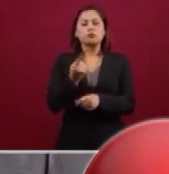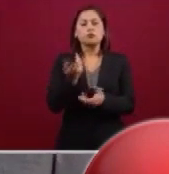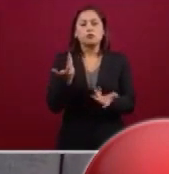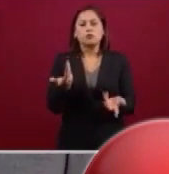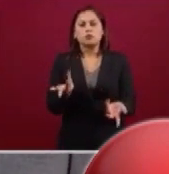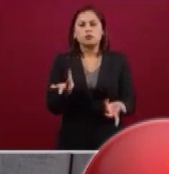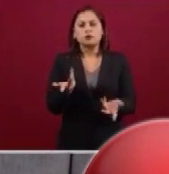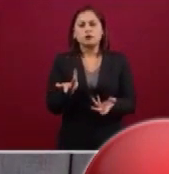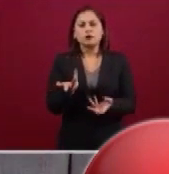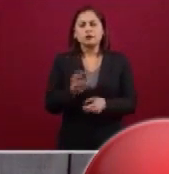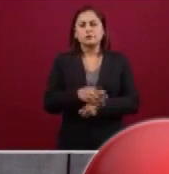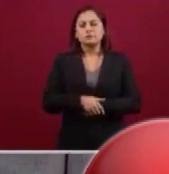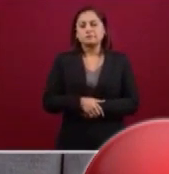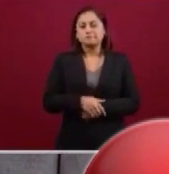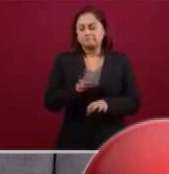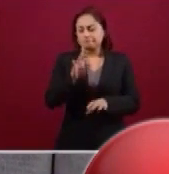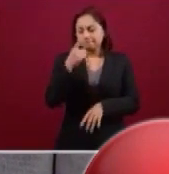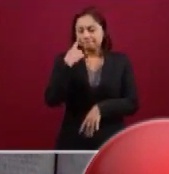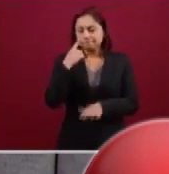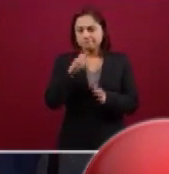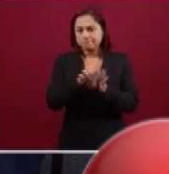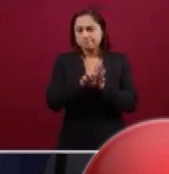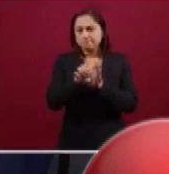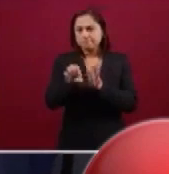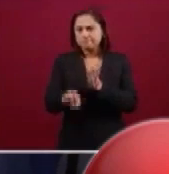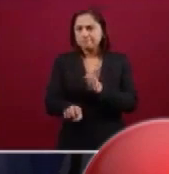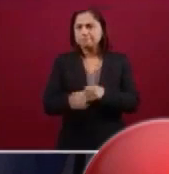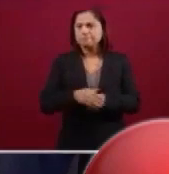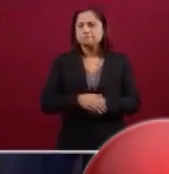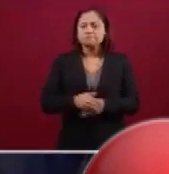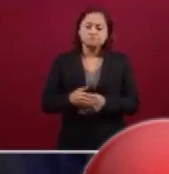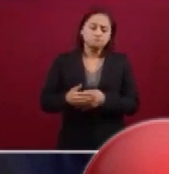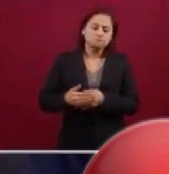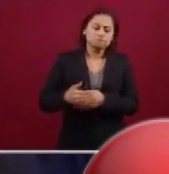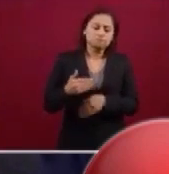¿qué puede pasar en el mediano plazo?